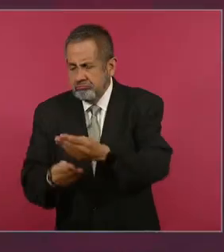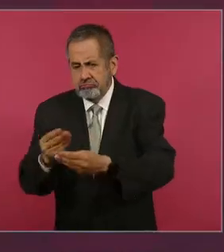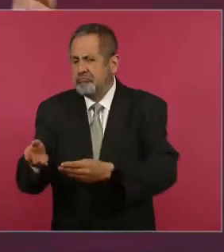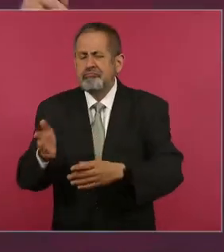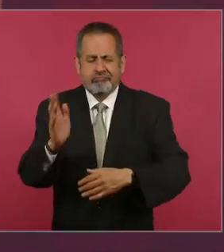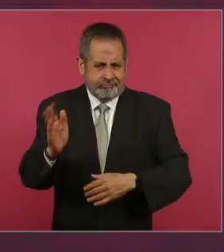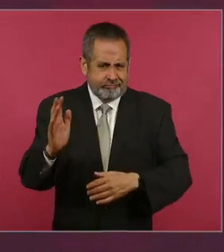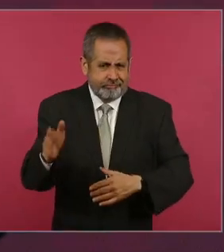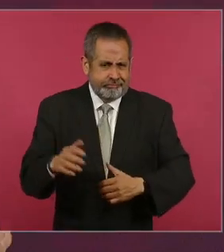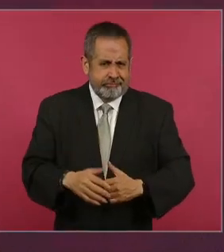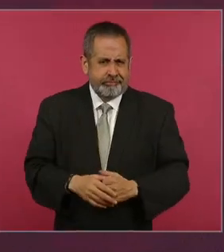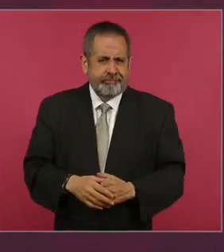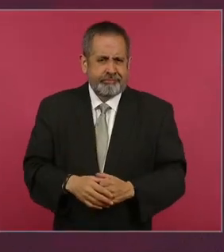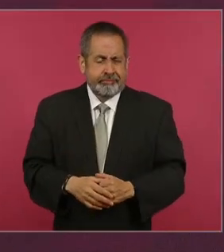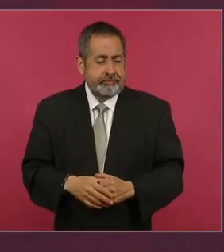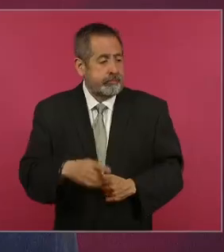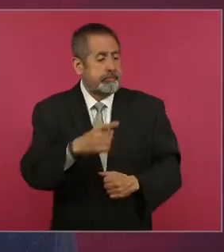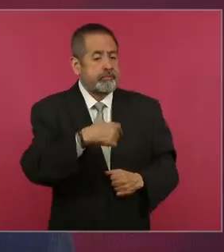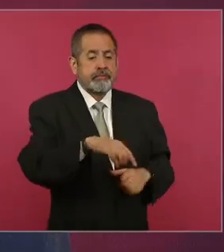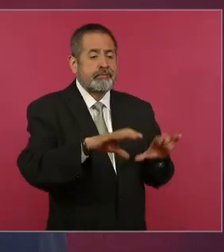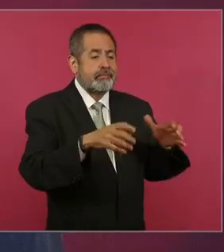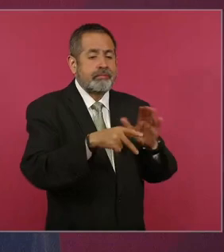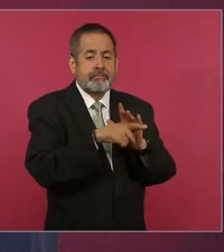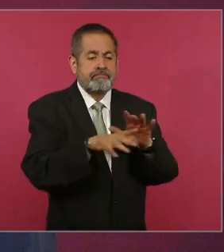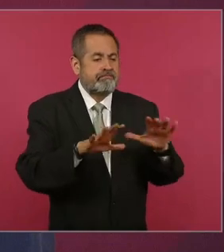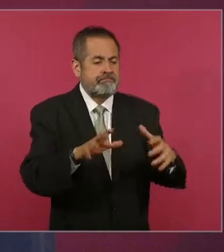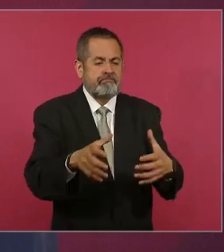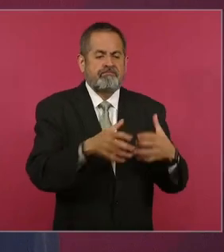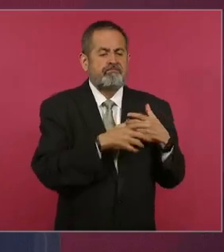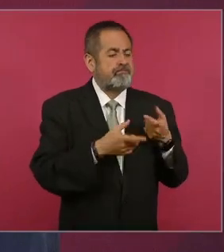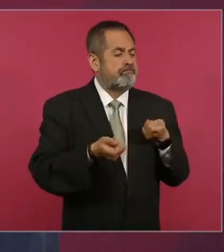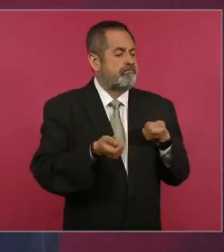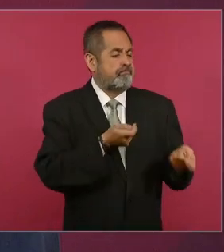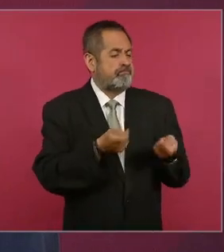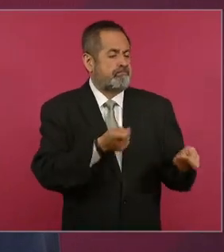están cooptados, para decirlo